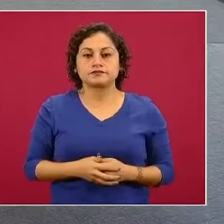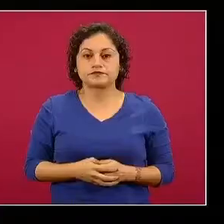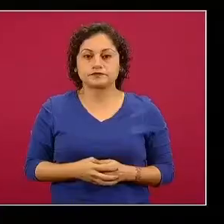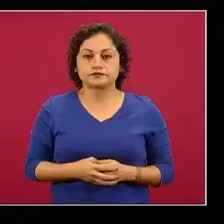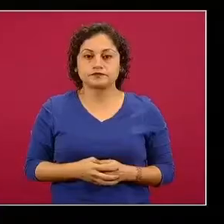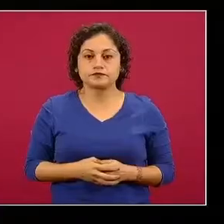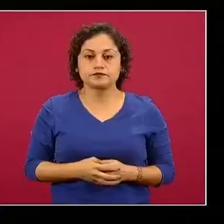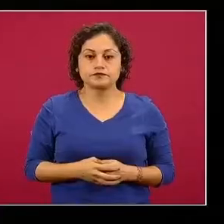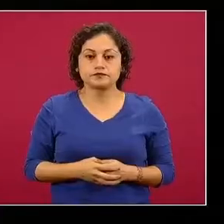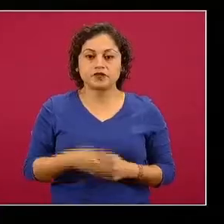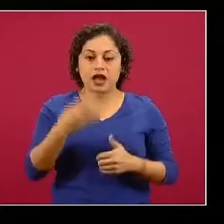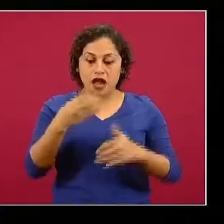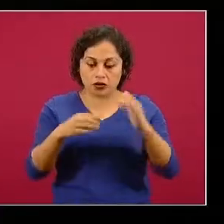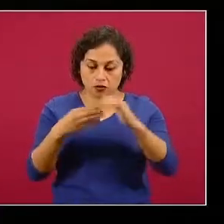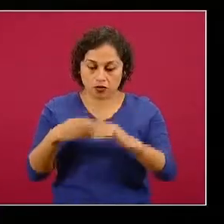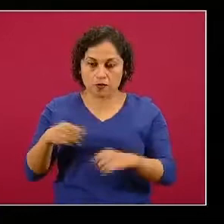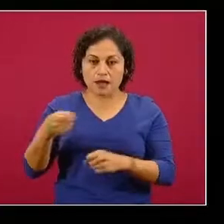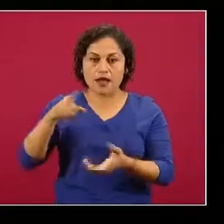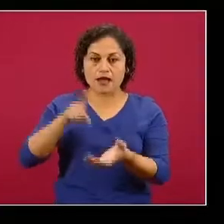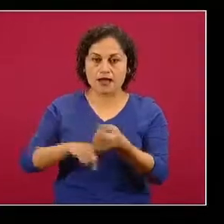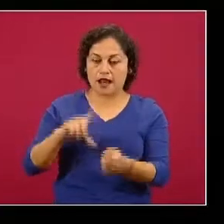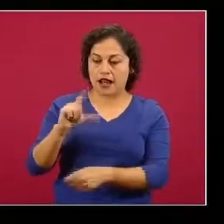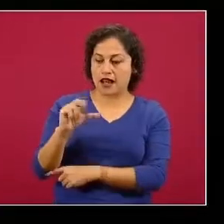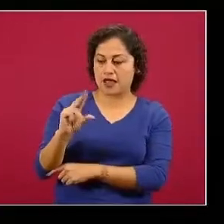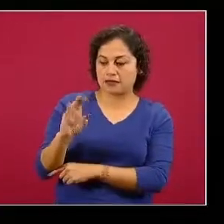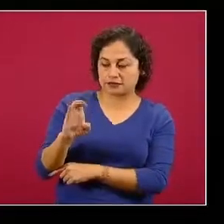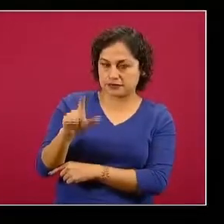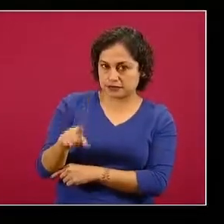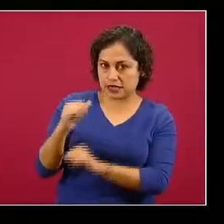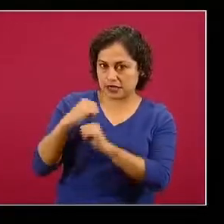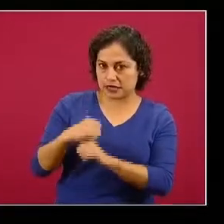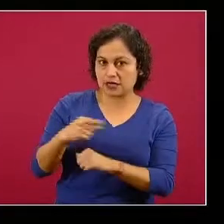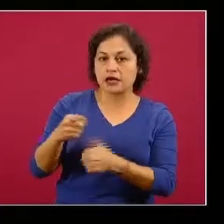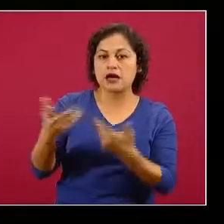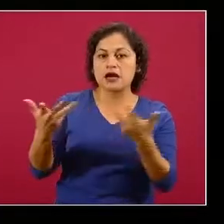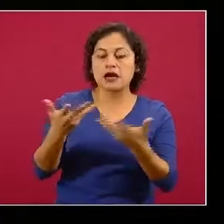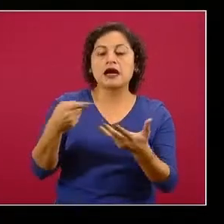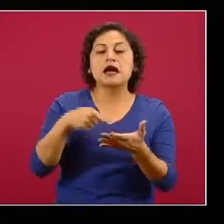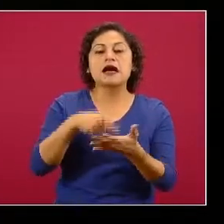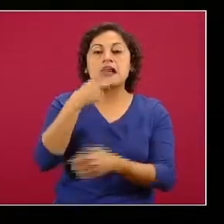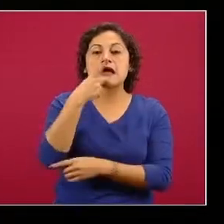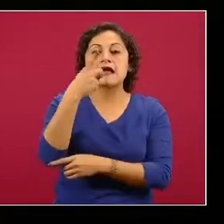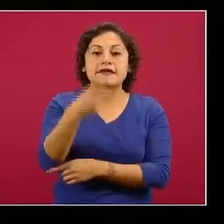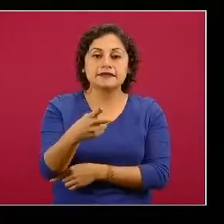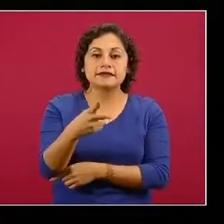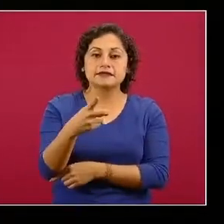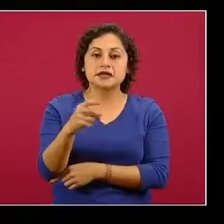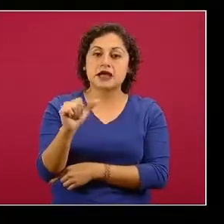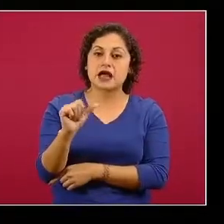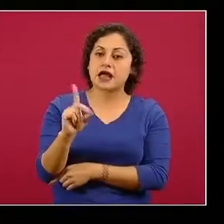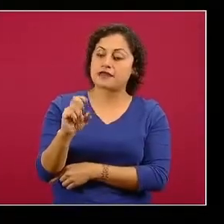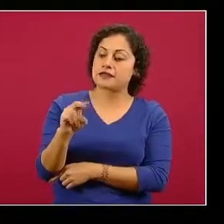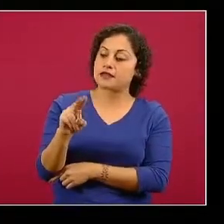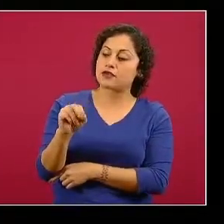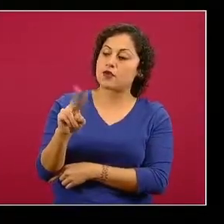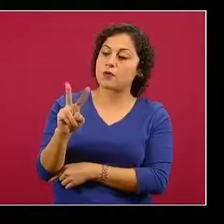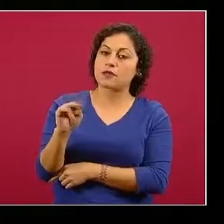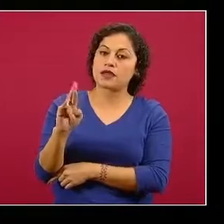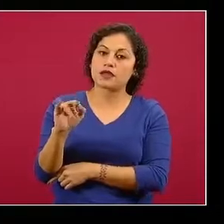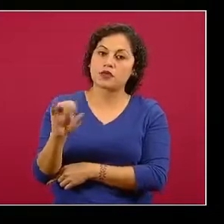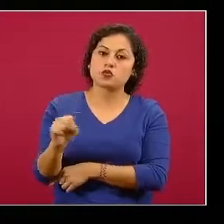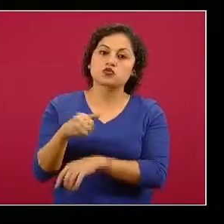unos comentarios en The Lancet respecto a que ese adenovirus 5, y usted me